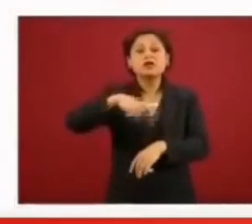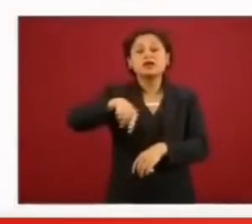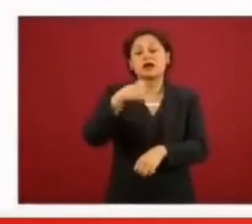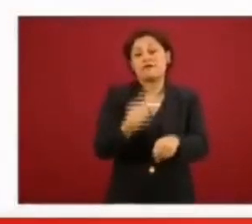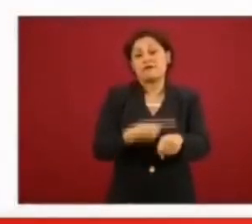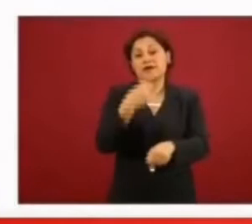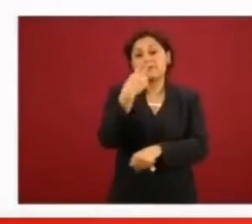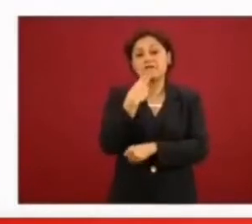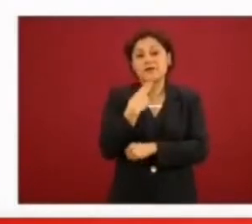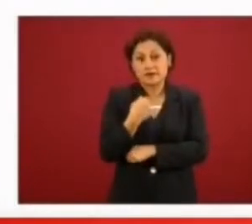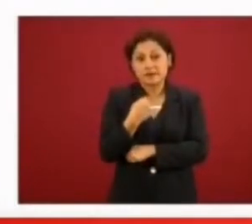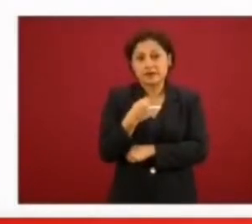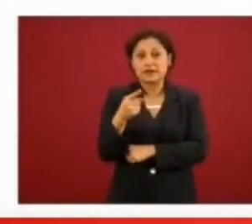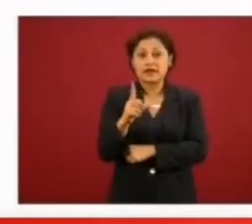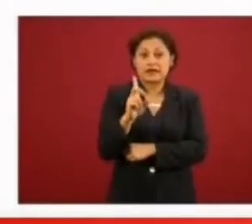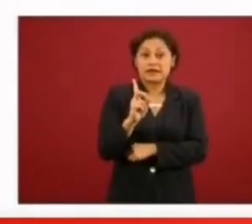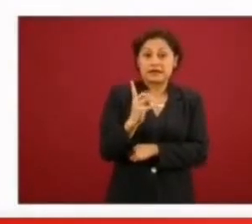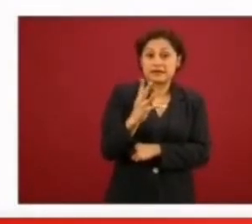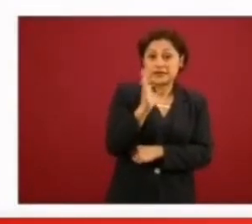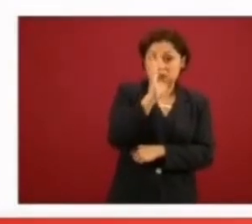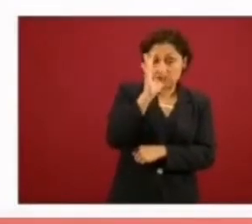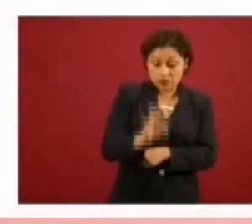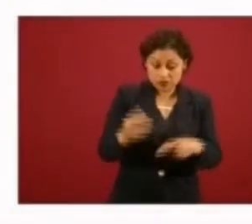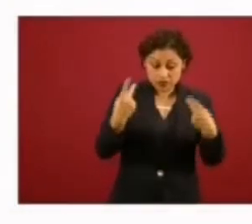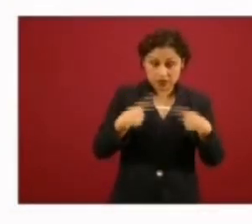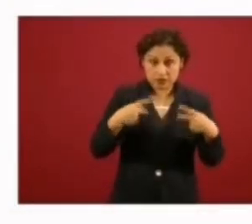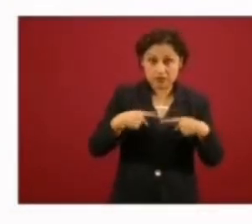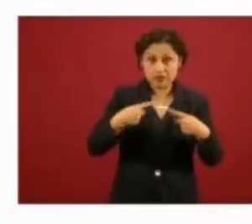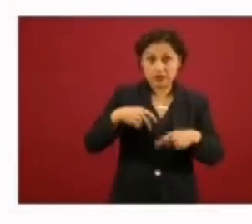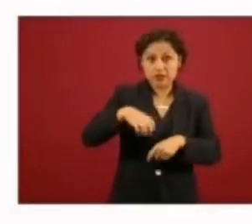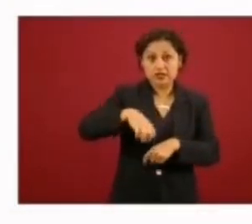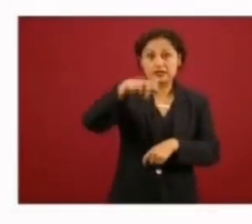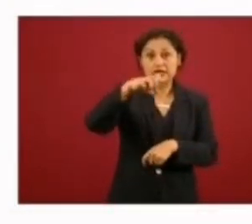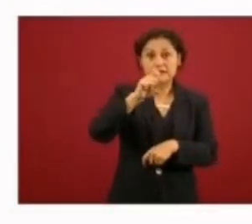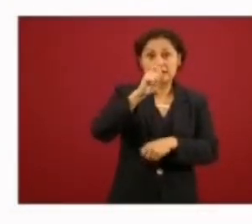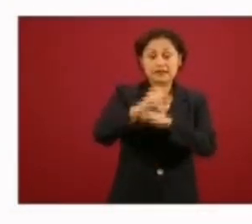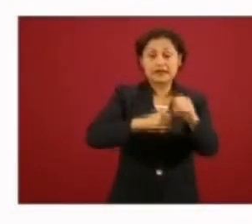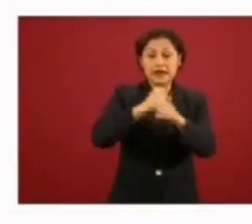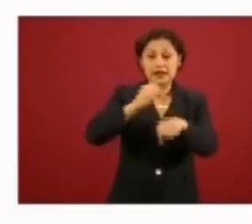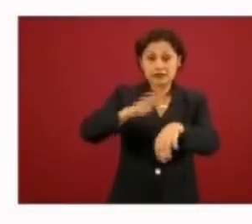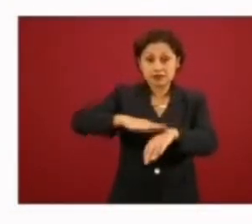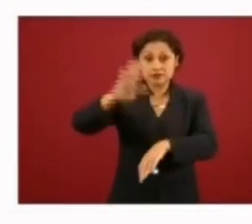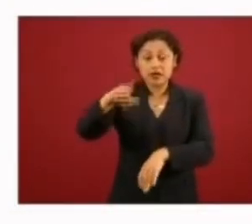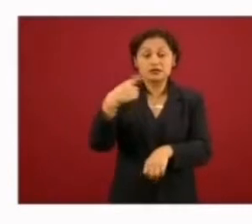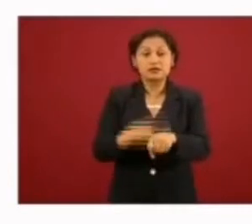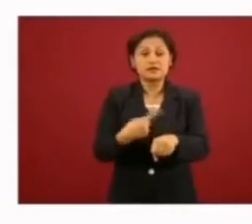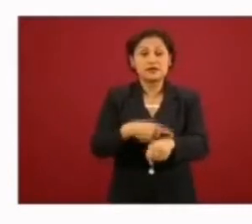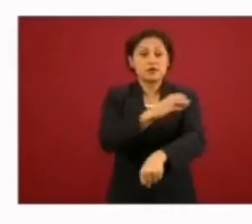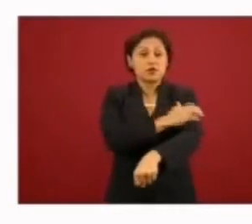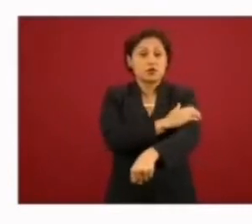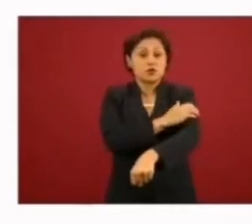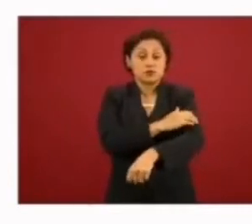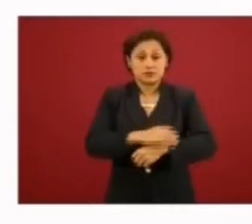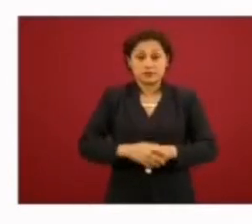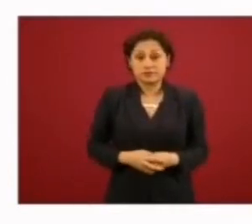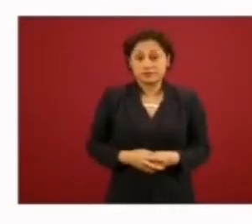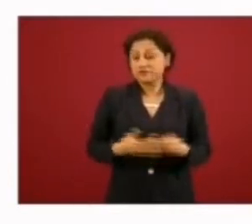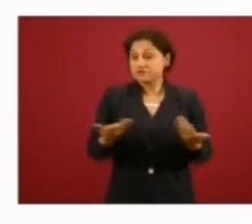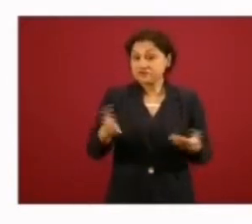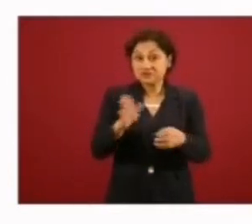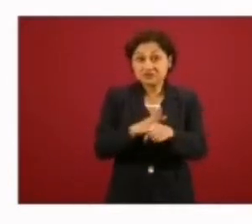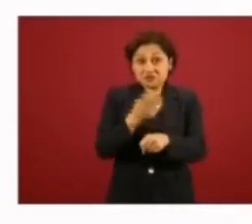hasta 35% de las personas mayores de 20 años padecen hipertensión arterial. ¿Cuál es la consecuencia de